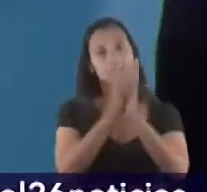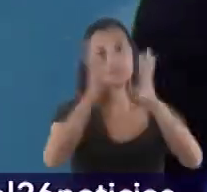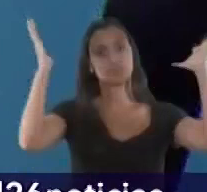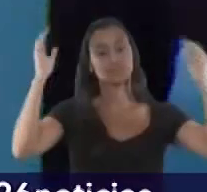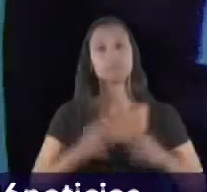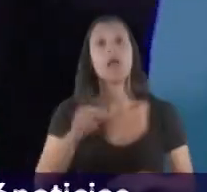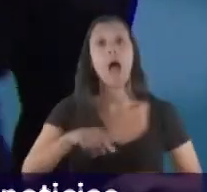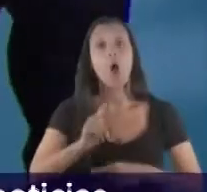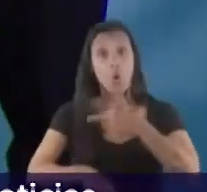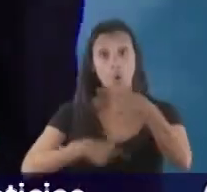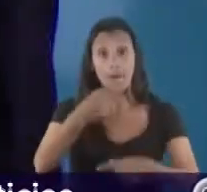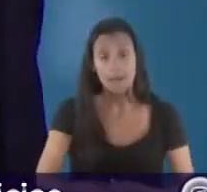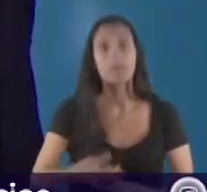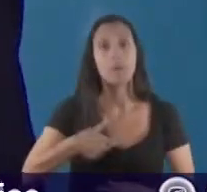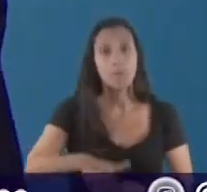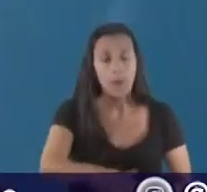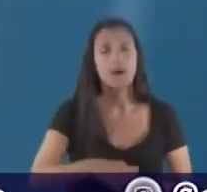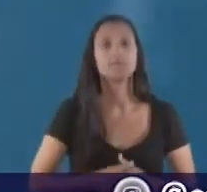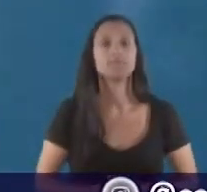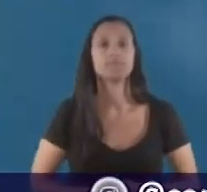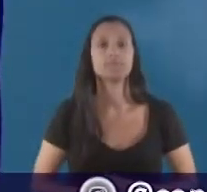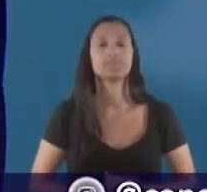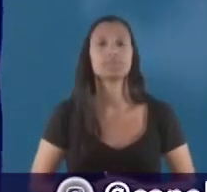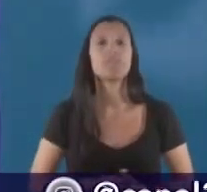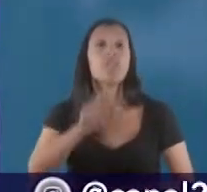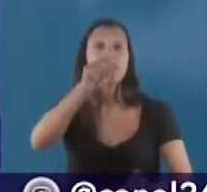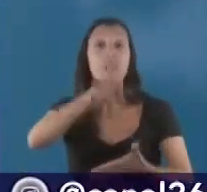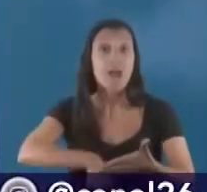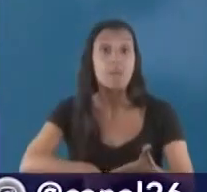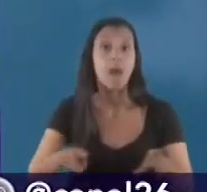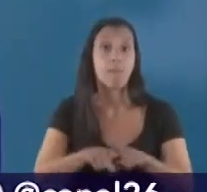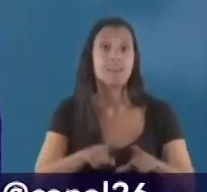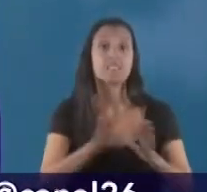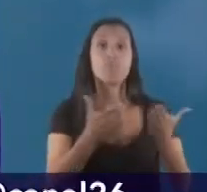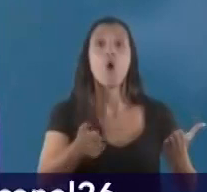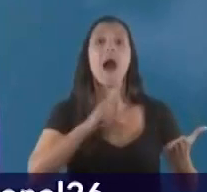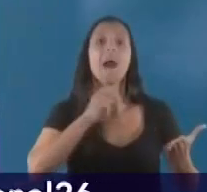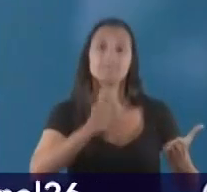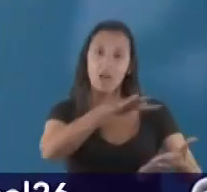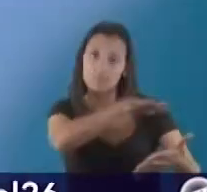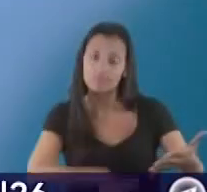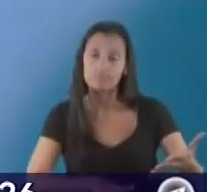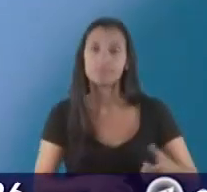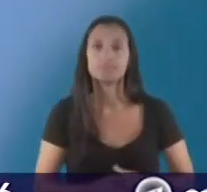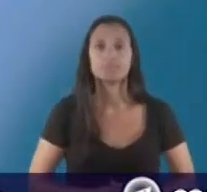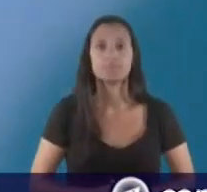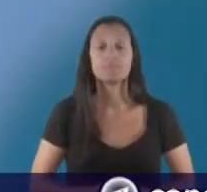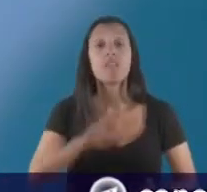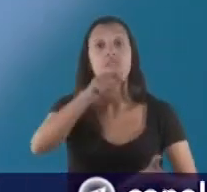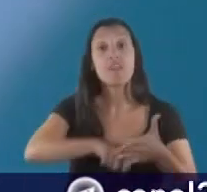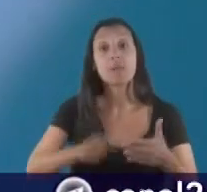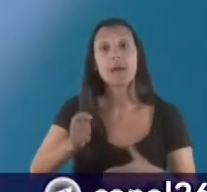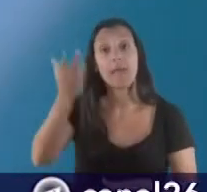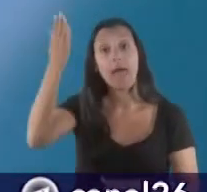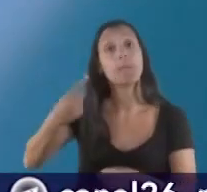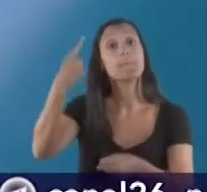Se procede a continuación al acto de firma del acta correspondiente. Firma,